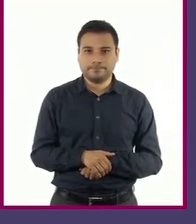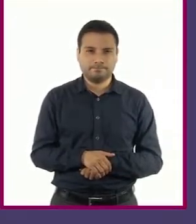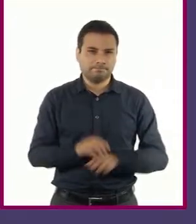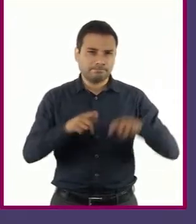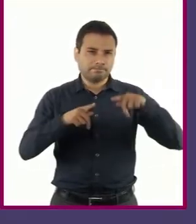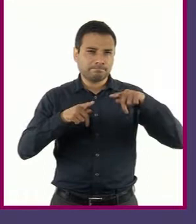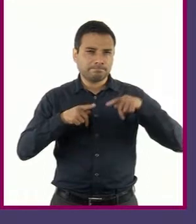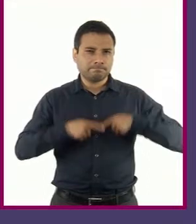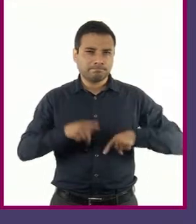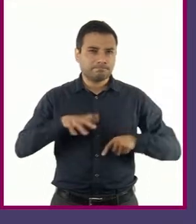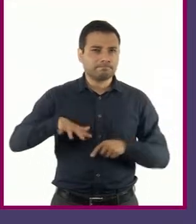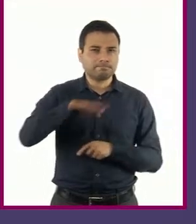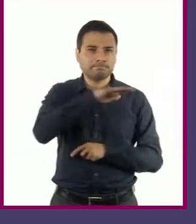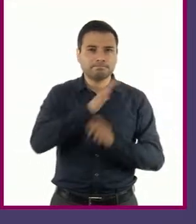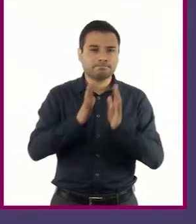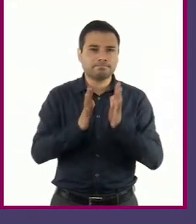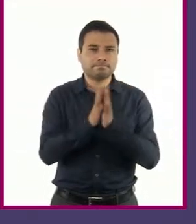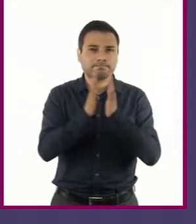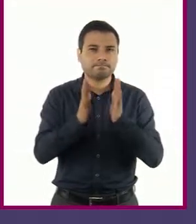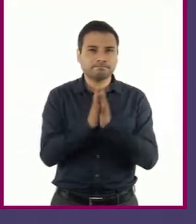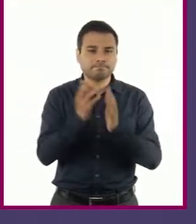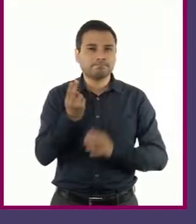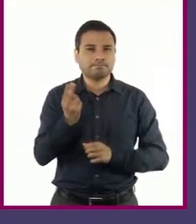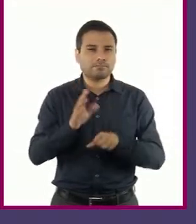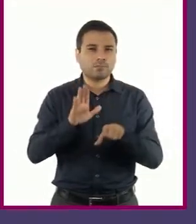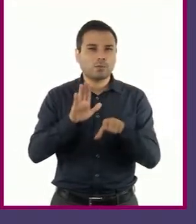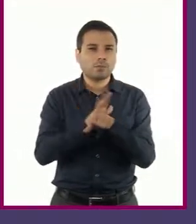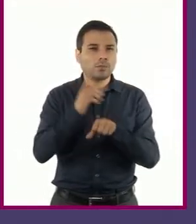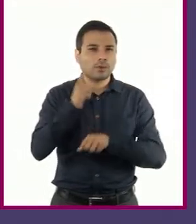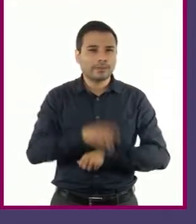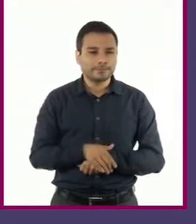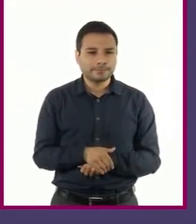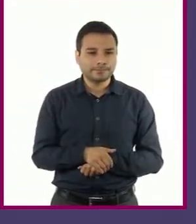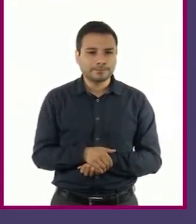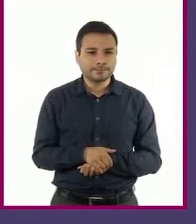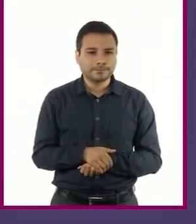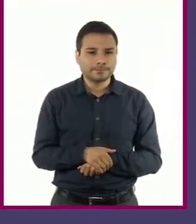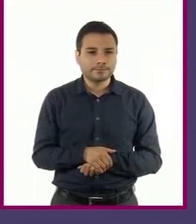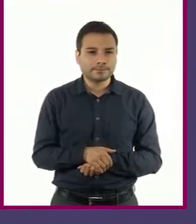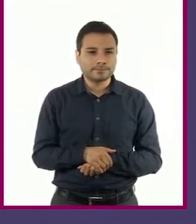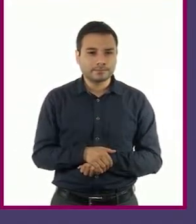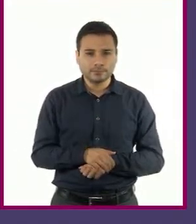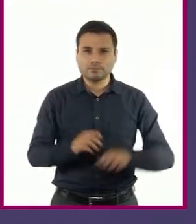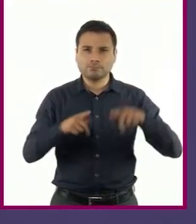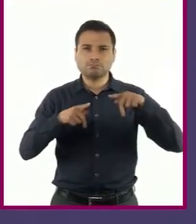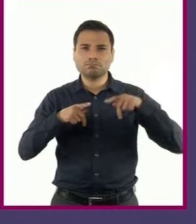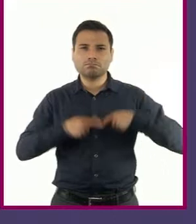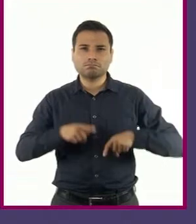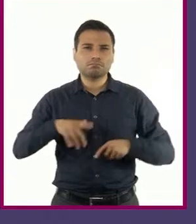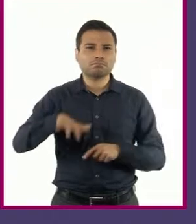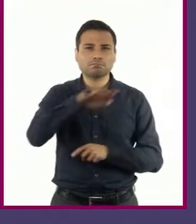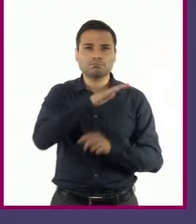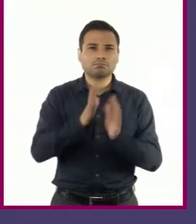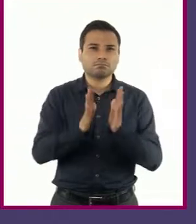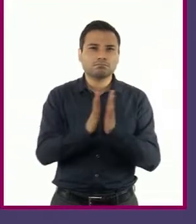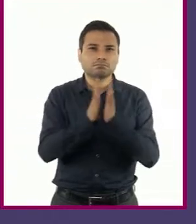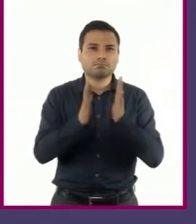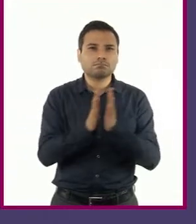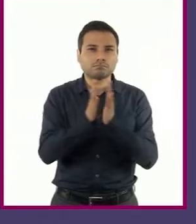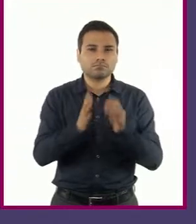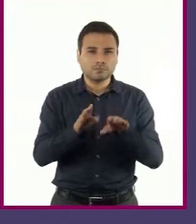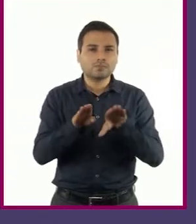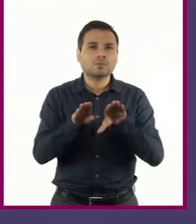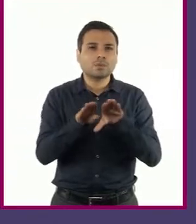ciudadana? Desde su perspectiva, ¿cómo debe ser la participación de una sociedad democrática? Para ustedes,